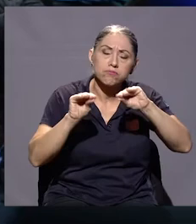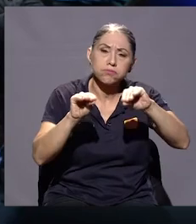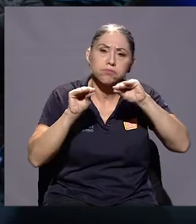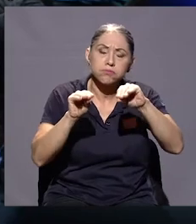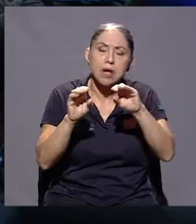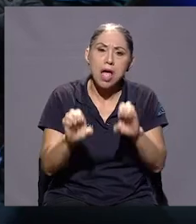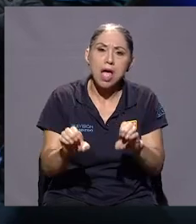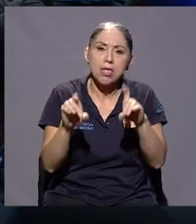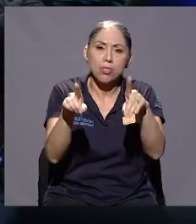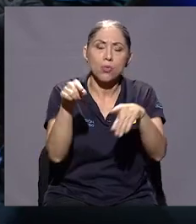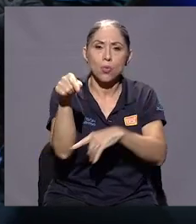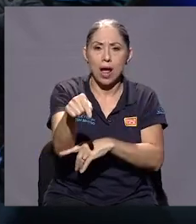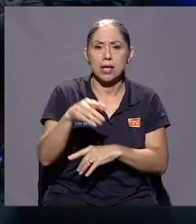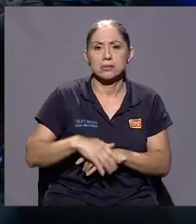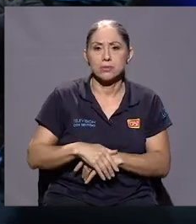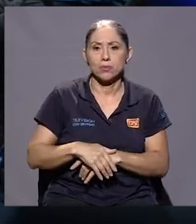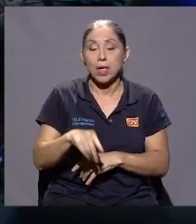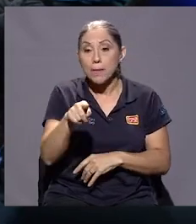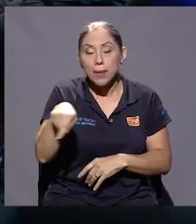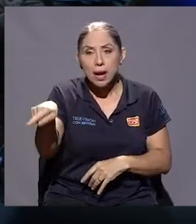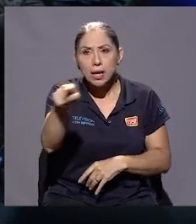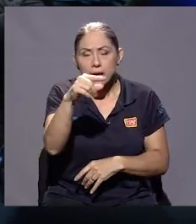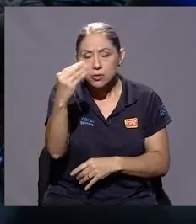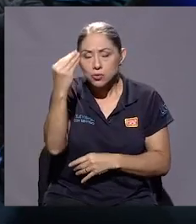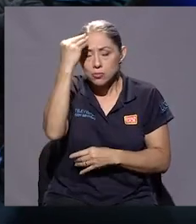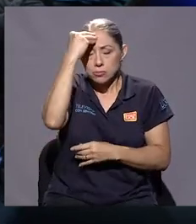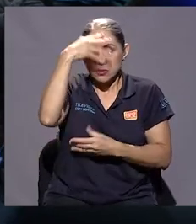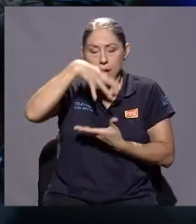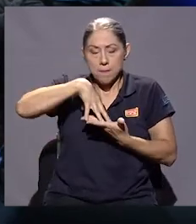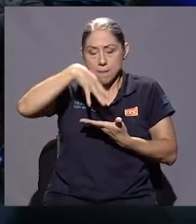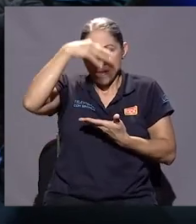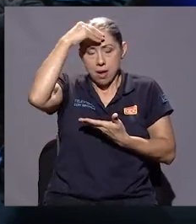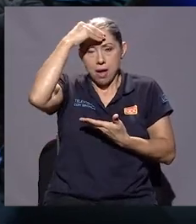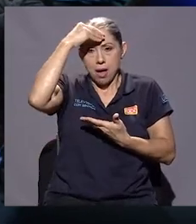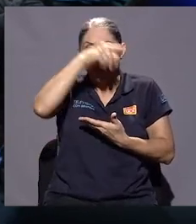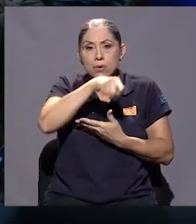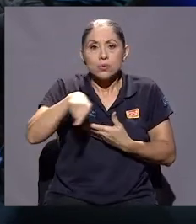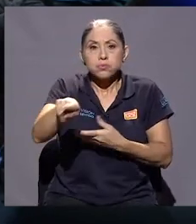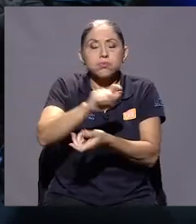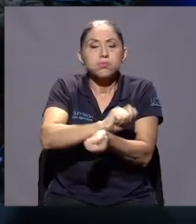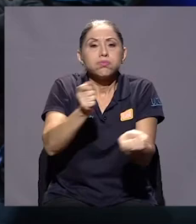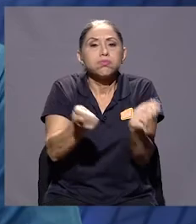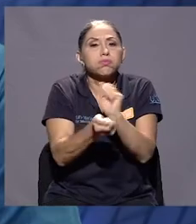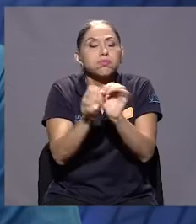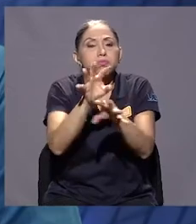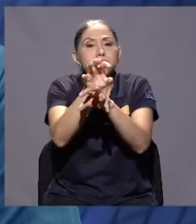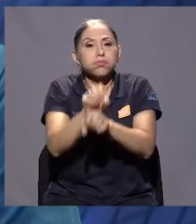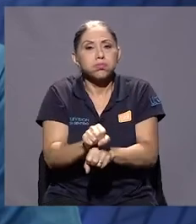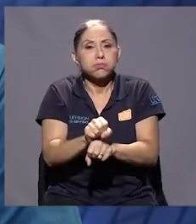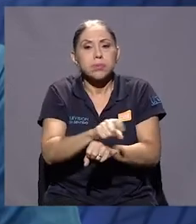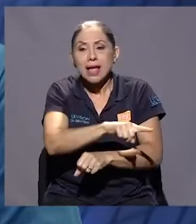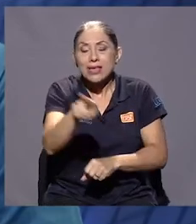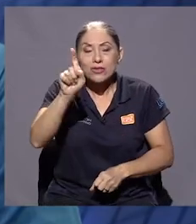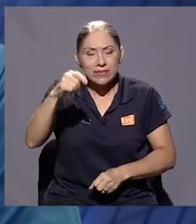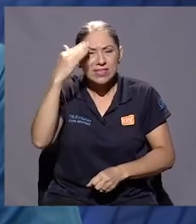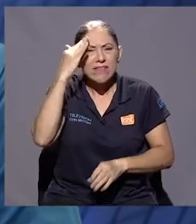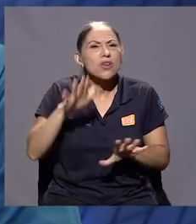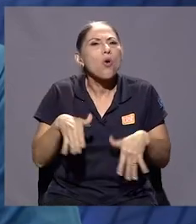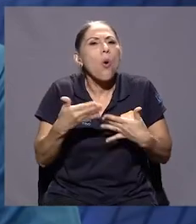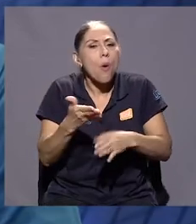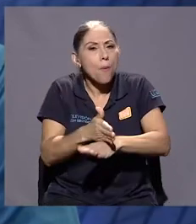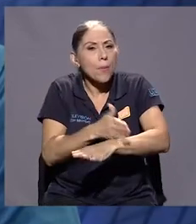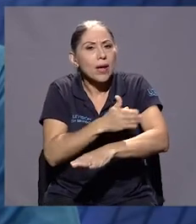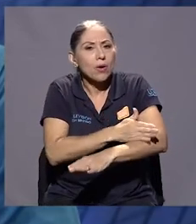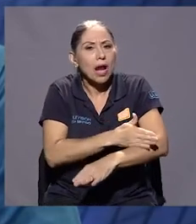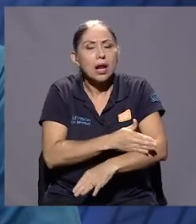la común como para que haya un cambio realmente en los hábitos la gente tiene que tener conocimiento de cómo mejorar sus prácticas no simplemente saber